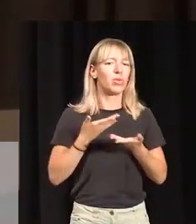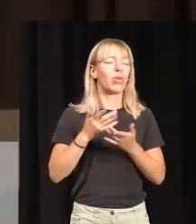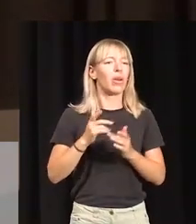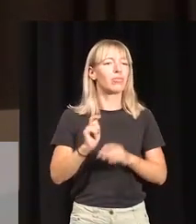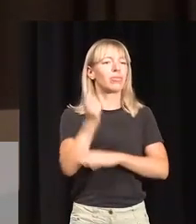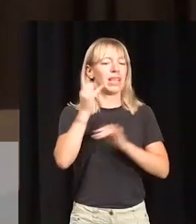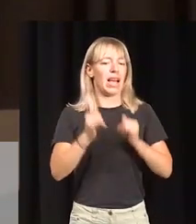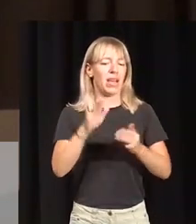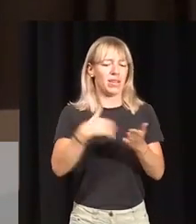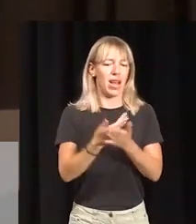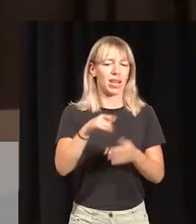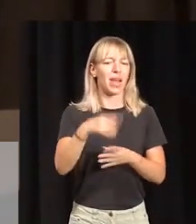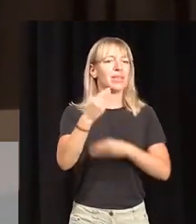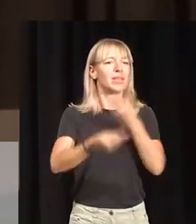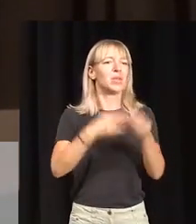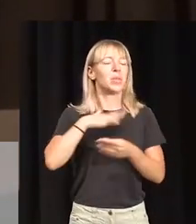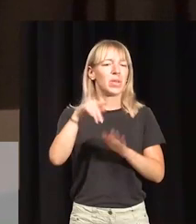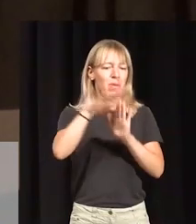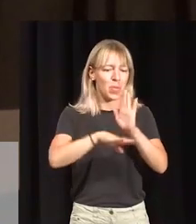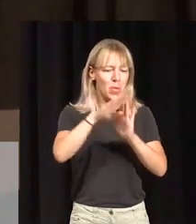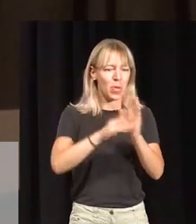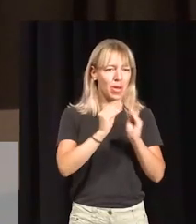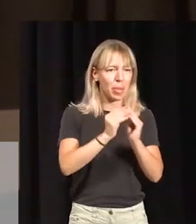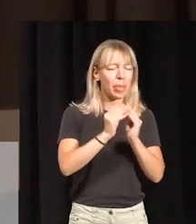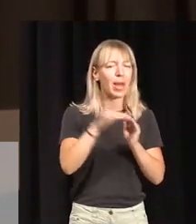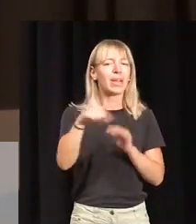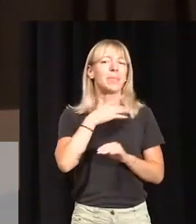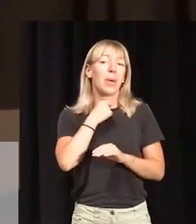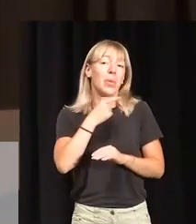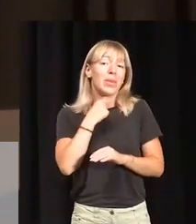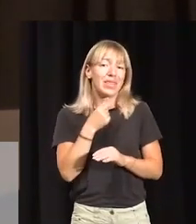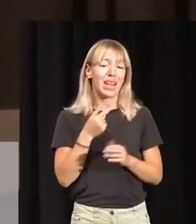llegar hasta aquí, que habéis hecho posible este programa. Así que me gustaría